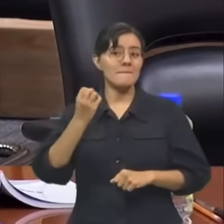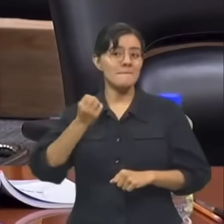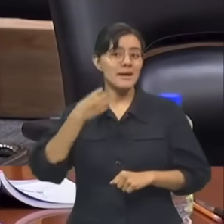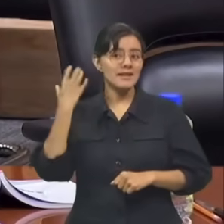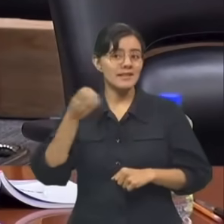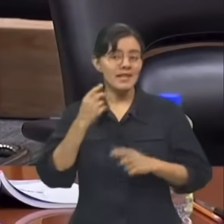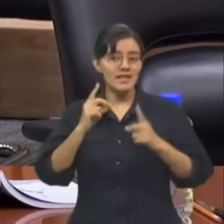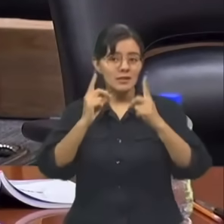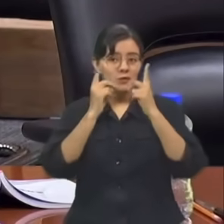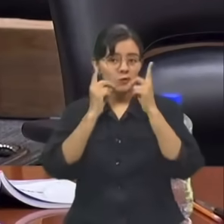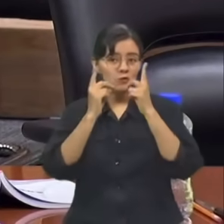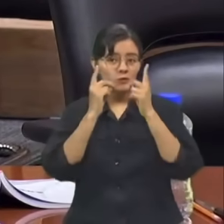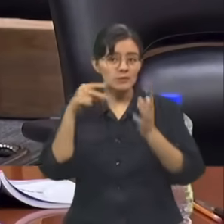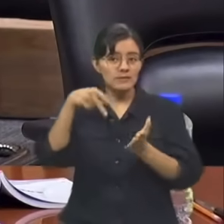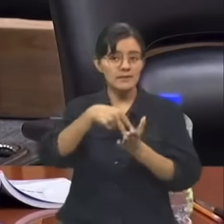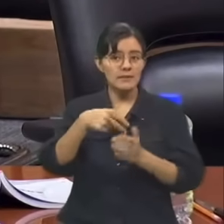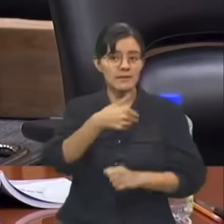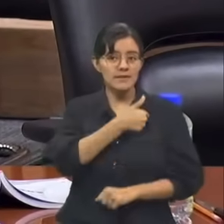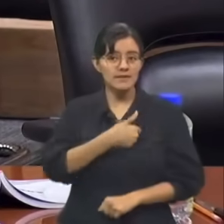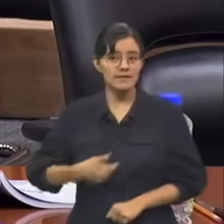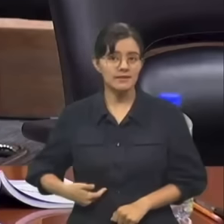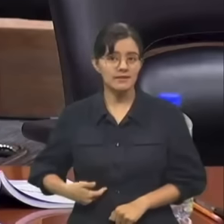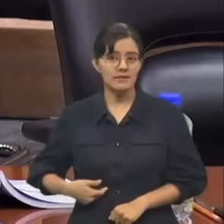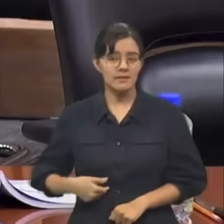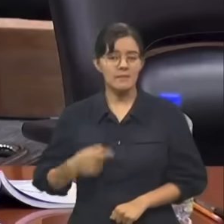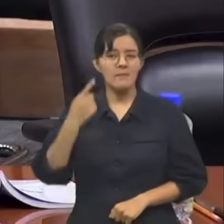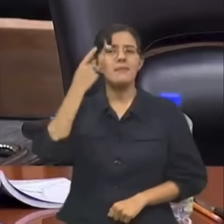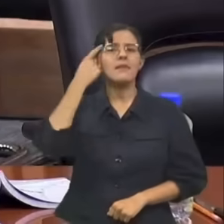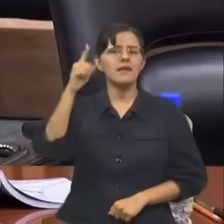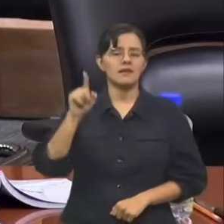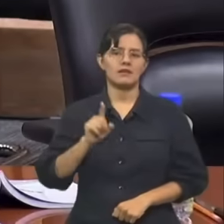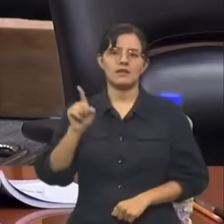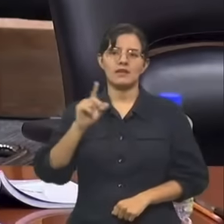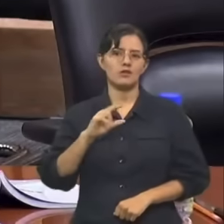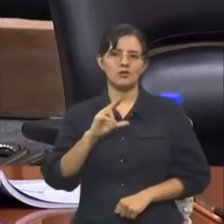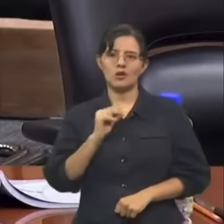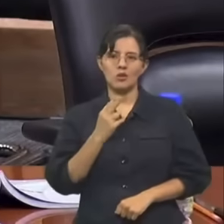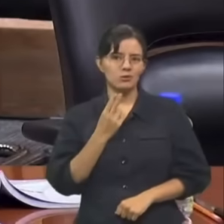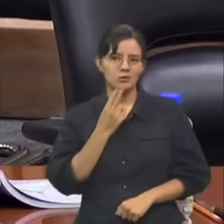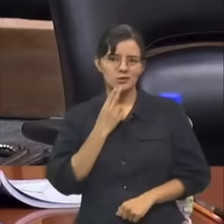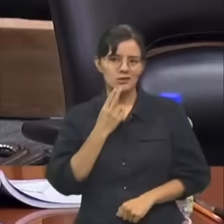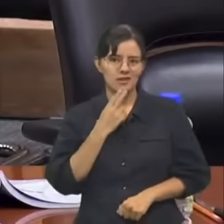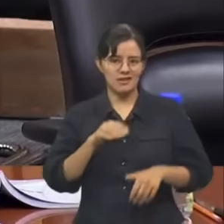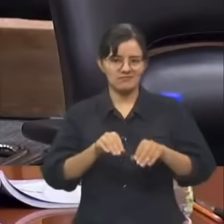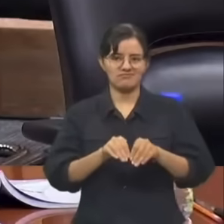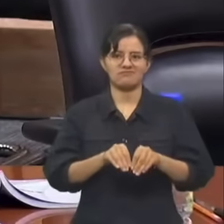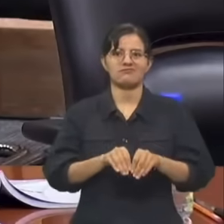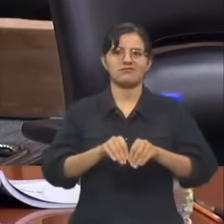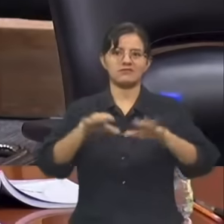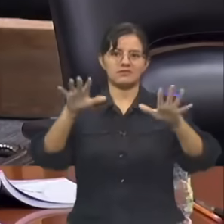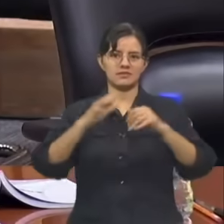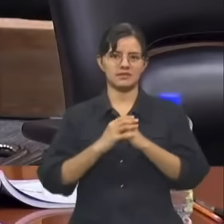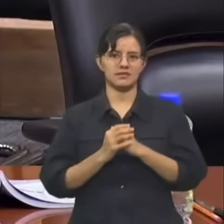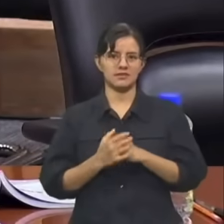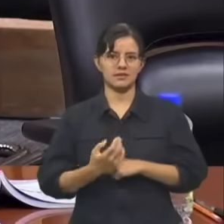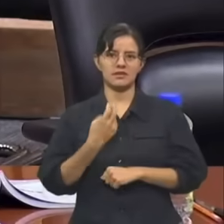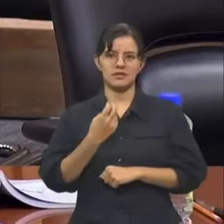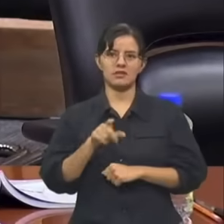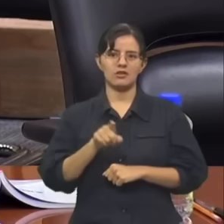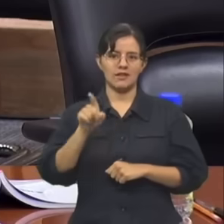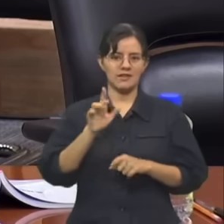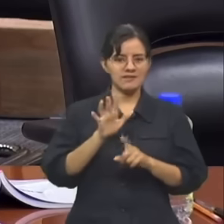presidente y no porque no diera conferencia sino para que no usara la plataforma que usa para distribuirlas subirlas y estar influyendo en la